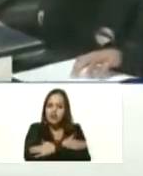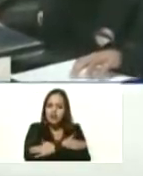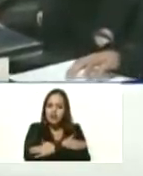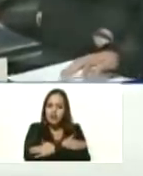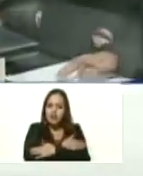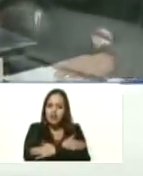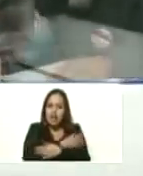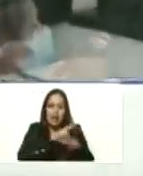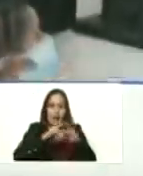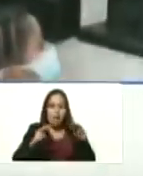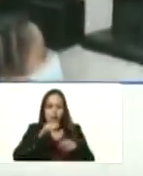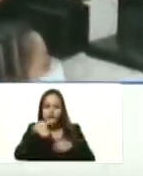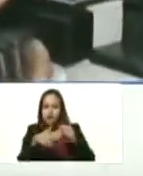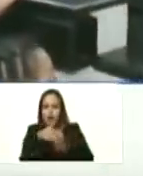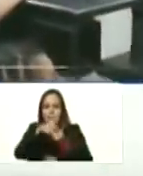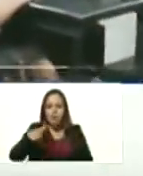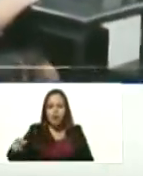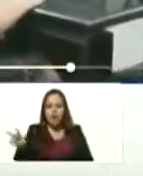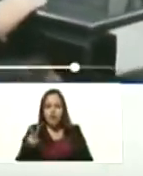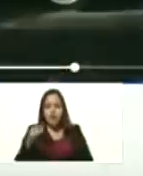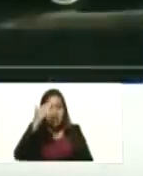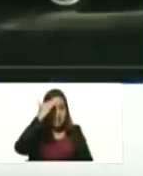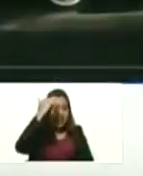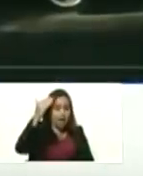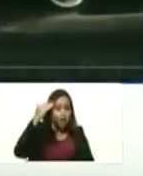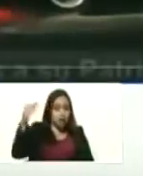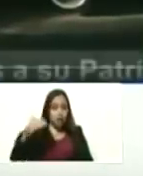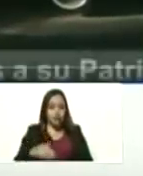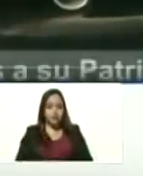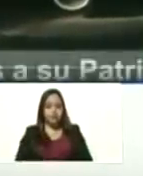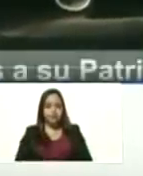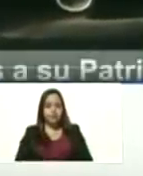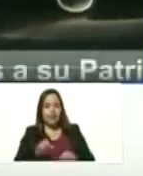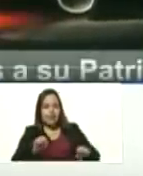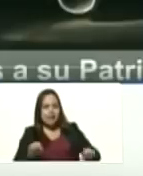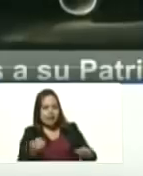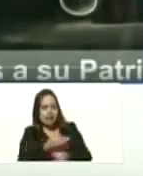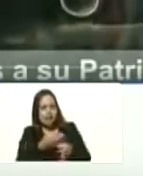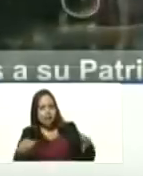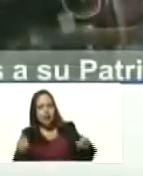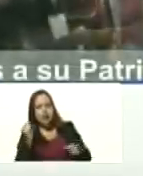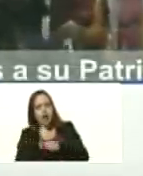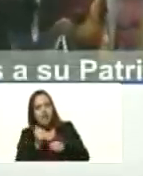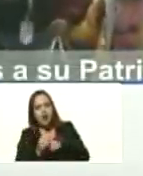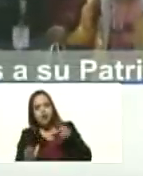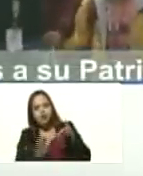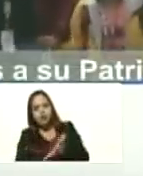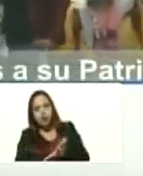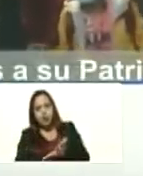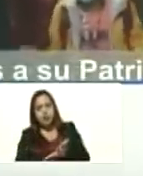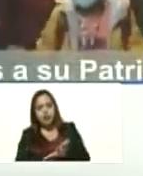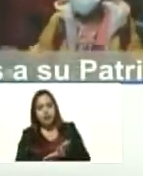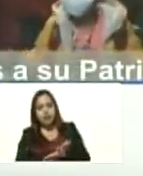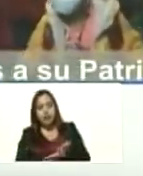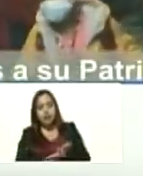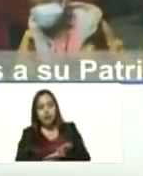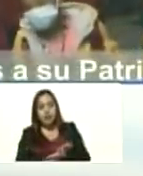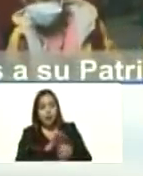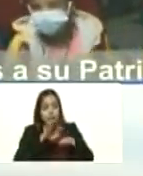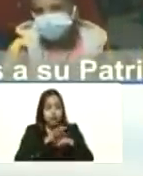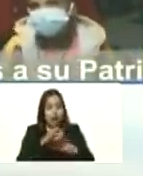venezolanos y venezolanas y mi saludo bueno ernesto calidad máxima de producción como está